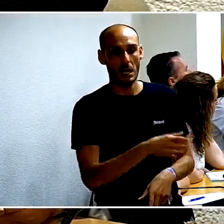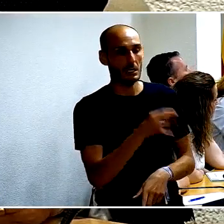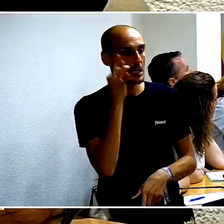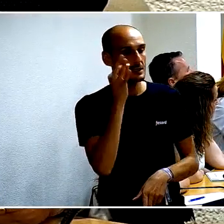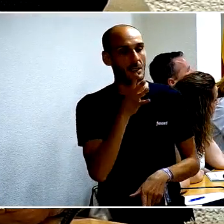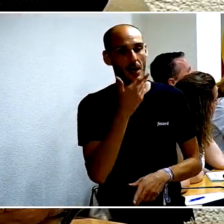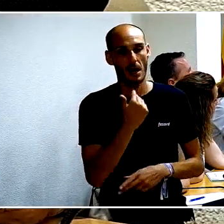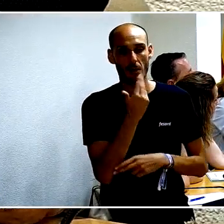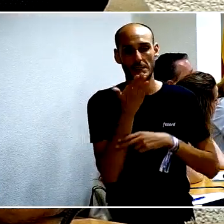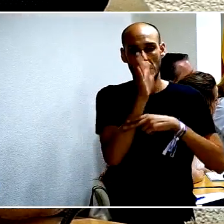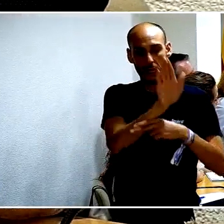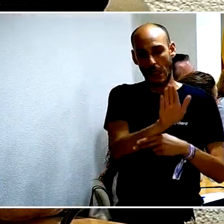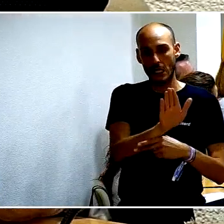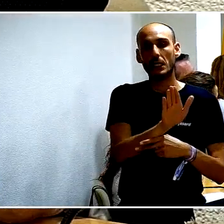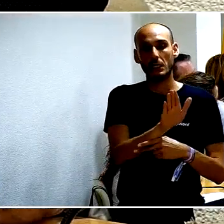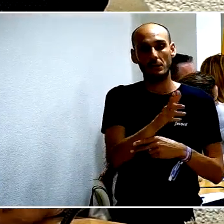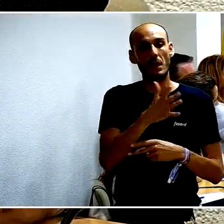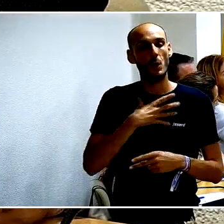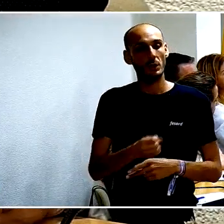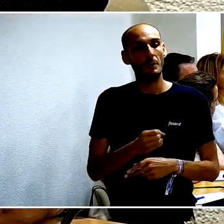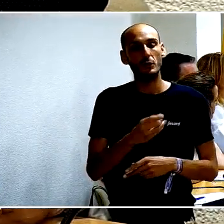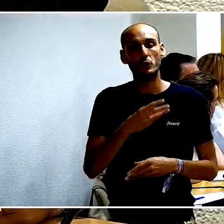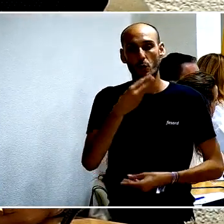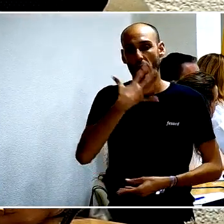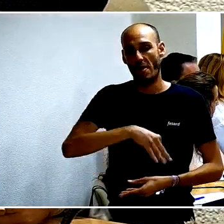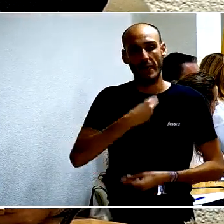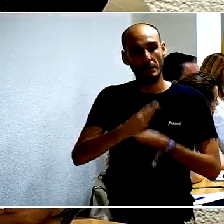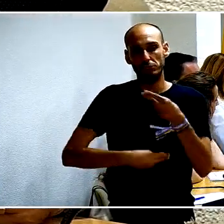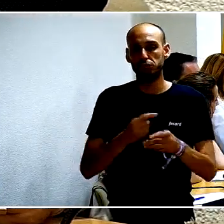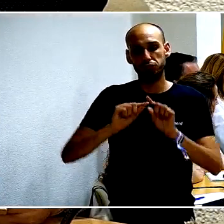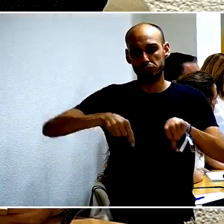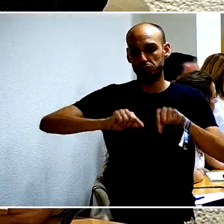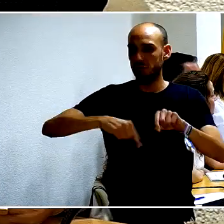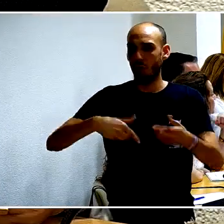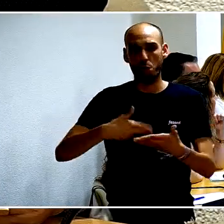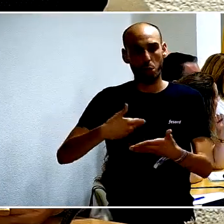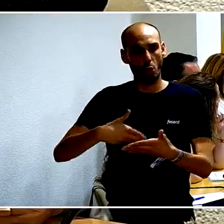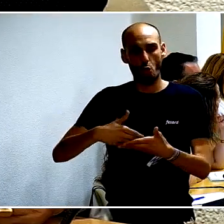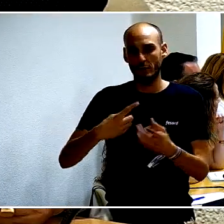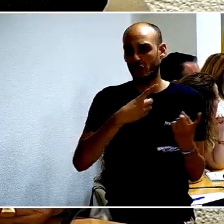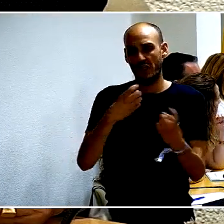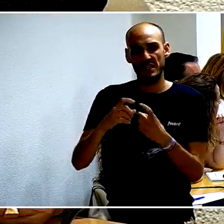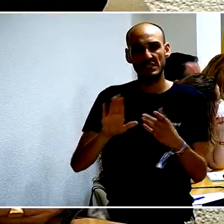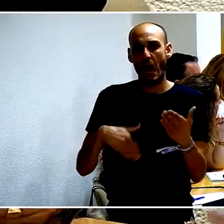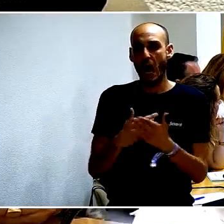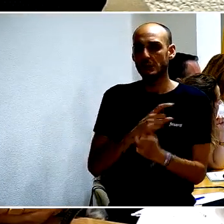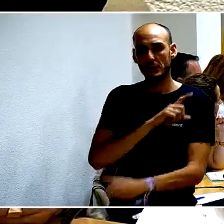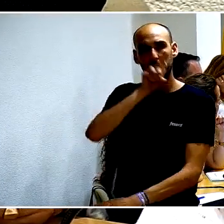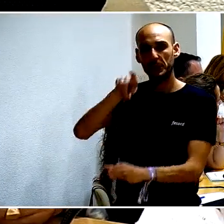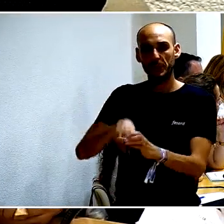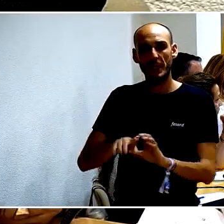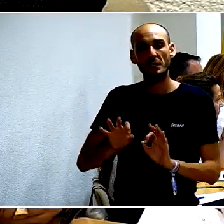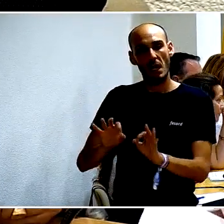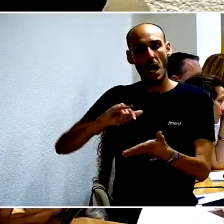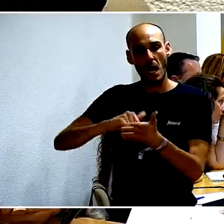esta corporación proceda a la formalización de cuantos documentos sean precisos para la efectividad del acuerdo de adhesión del Ayuntamiento de Paiporta al